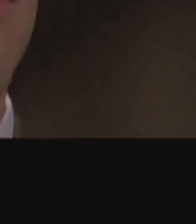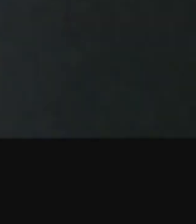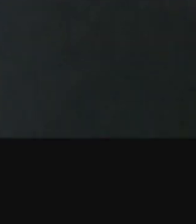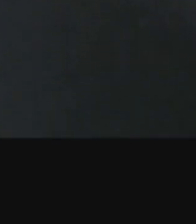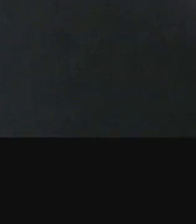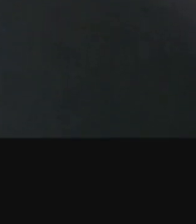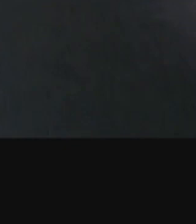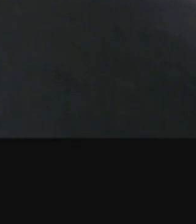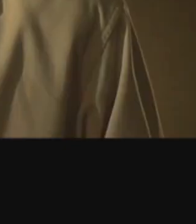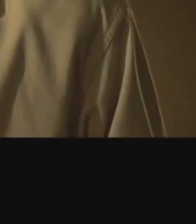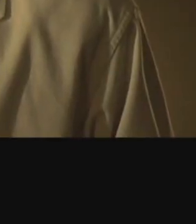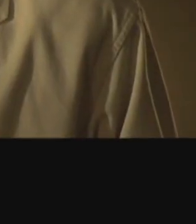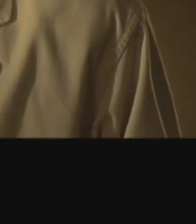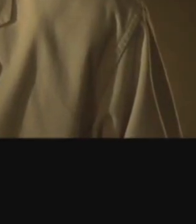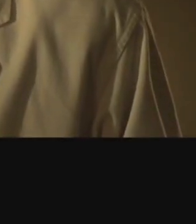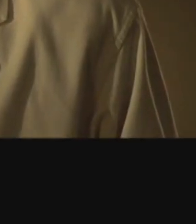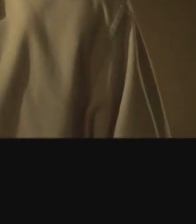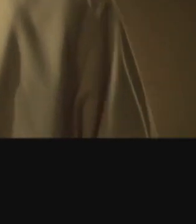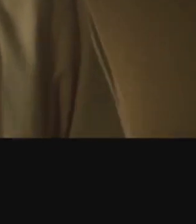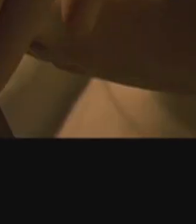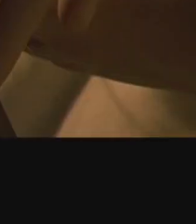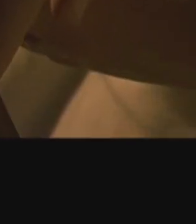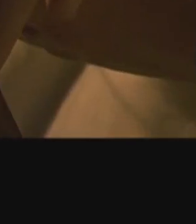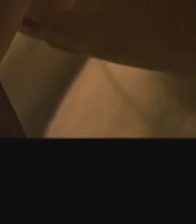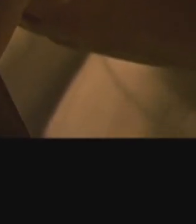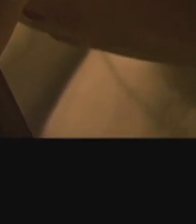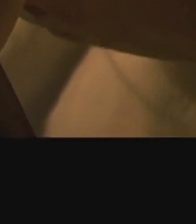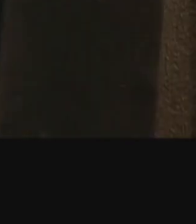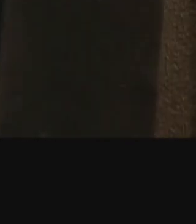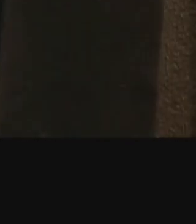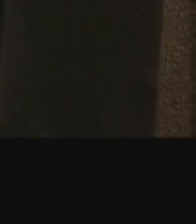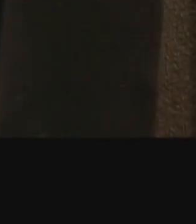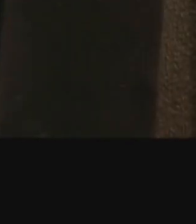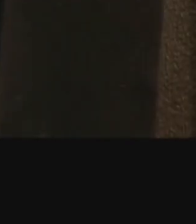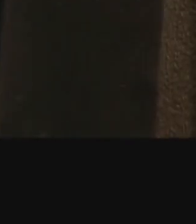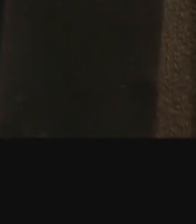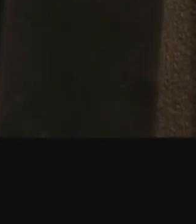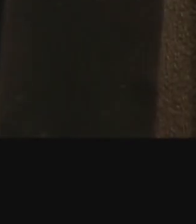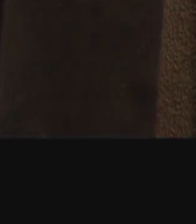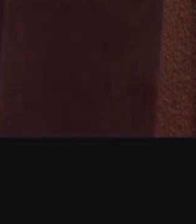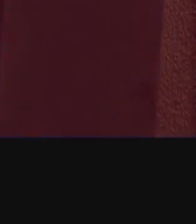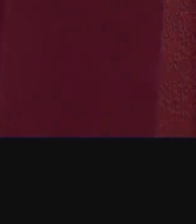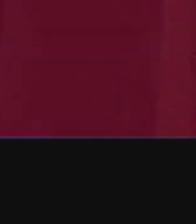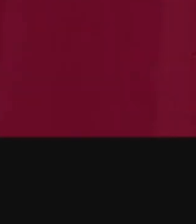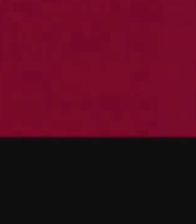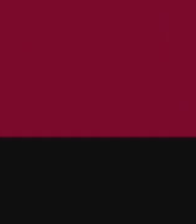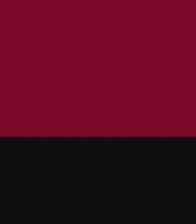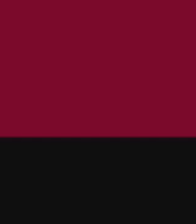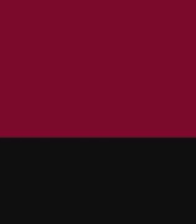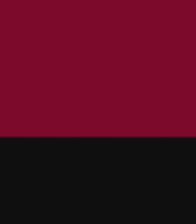es ilegal. Se denomina genoísmo, pero nadie se toma la ley en serio.